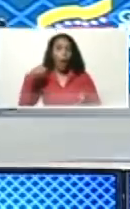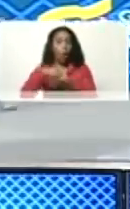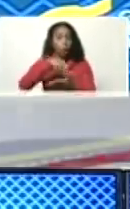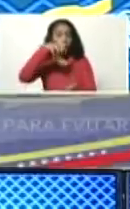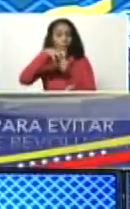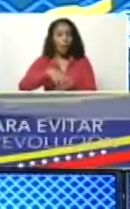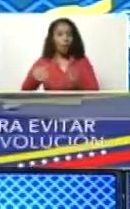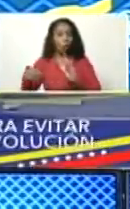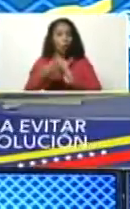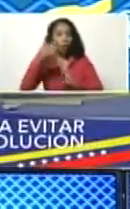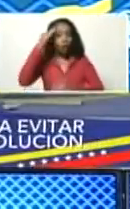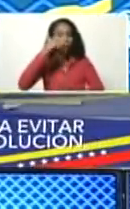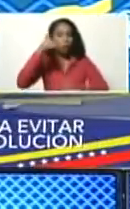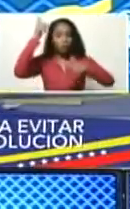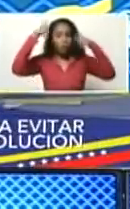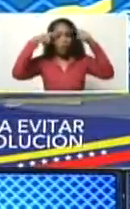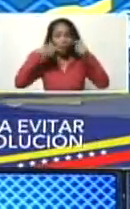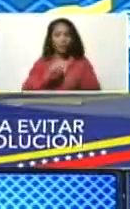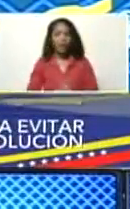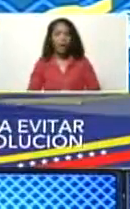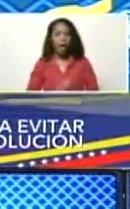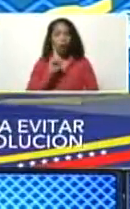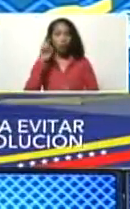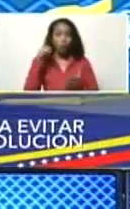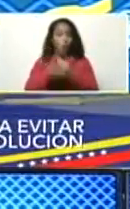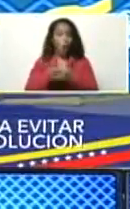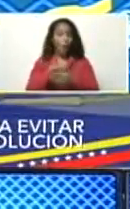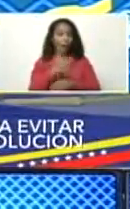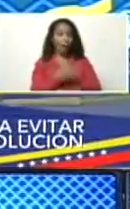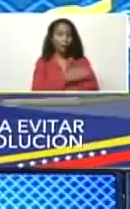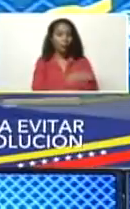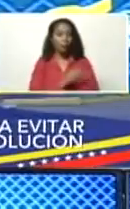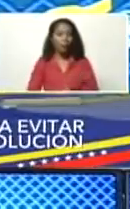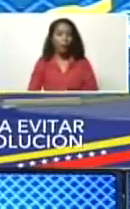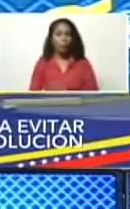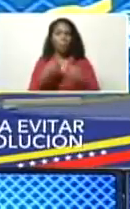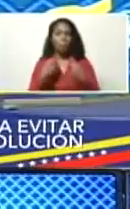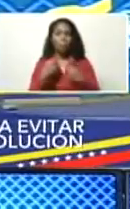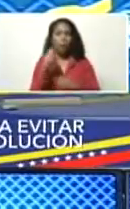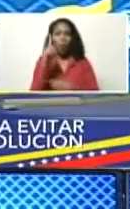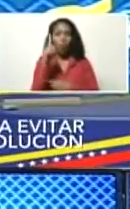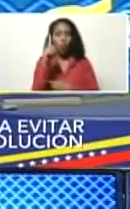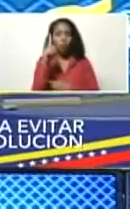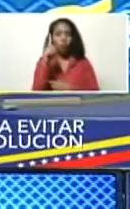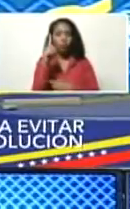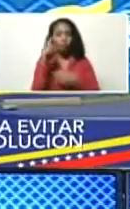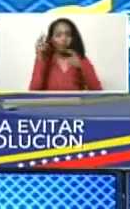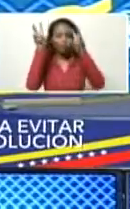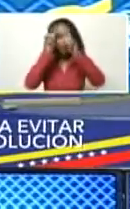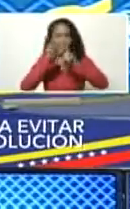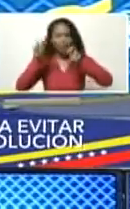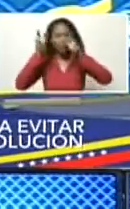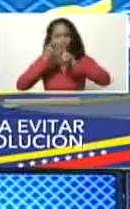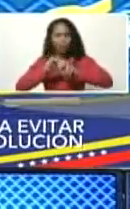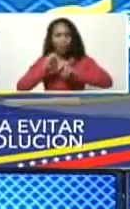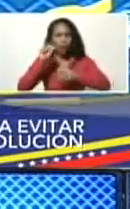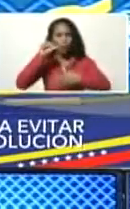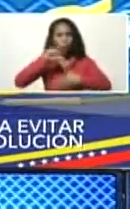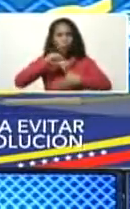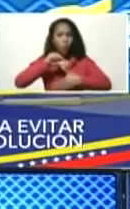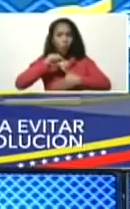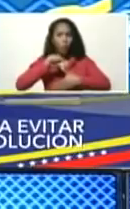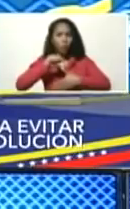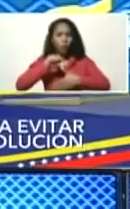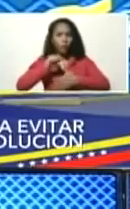Estado contra el comandante Chávez era un golpe preventivo para un escarnio a Sudamérica